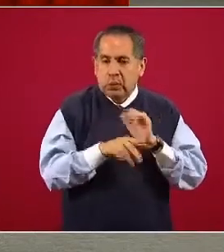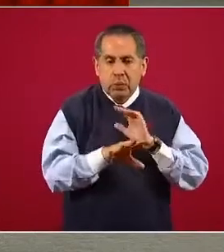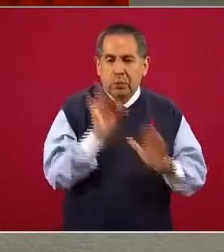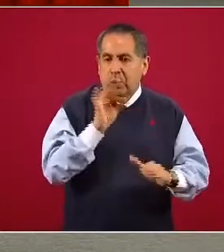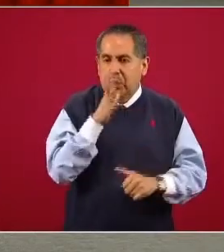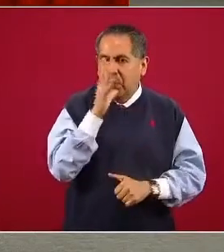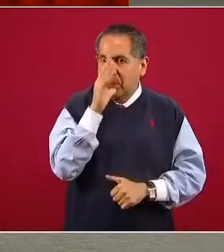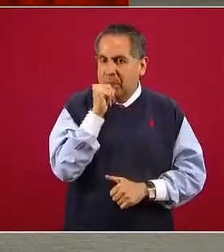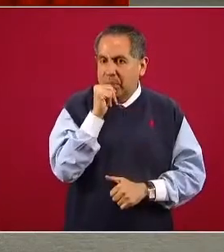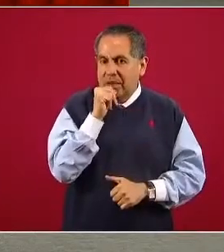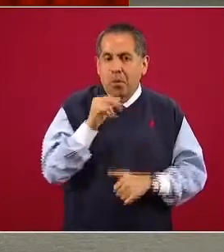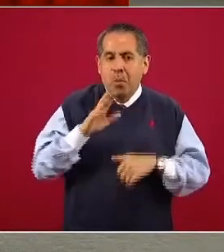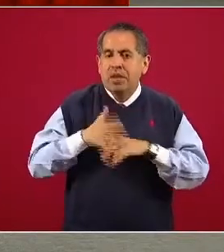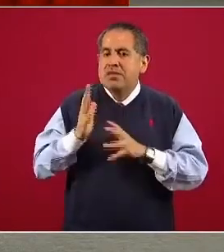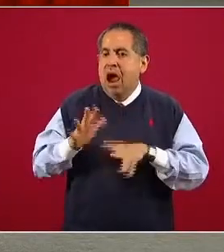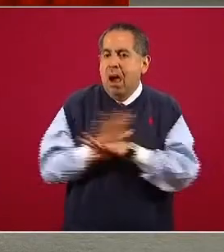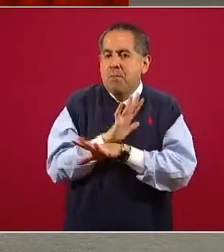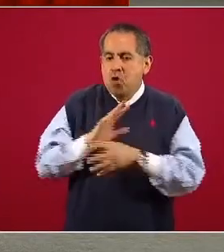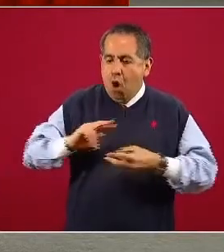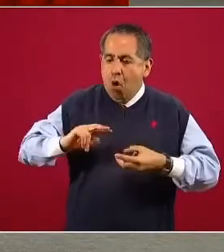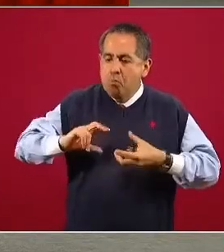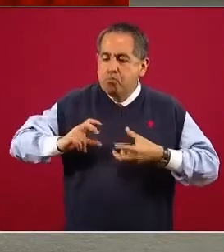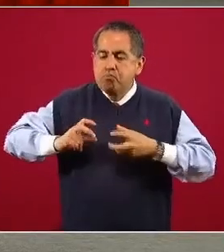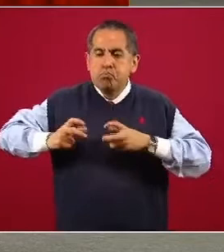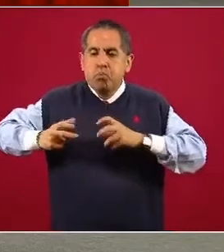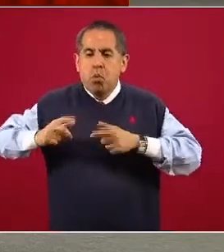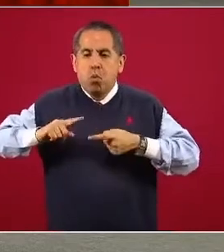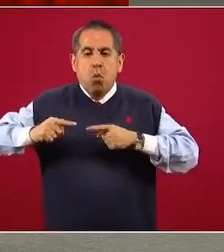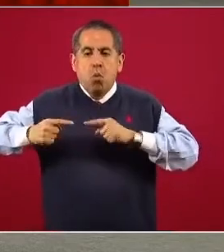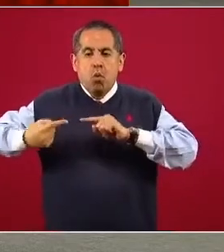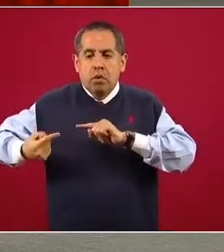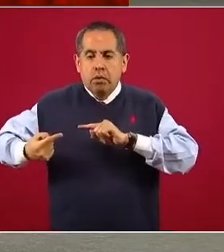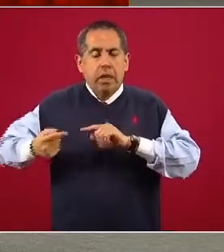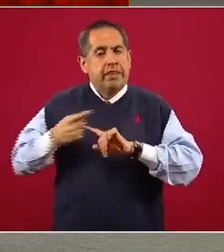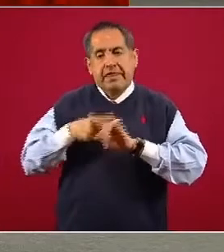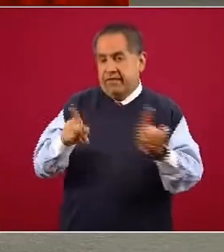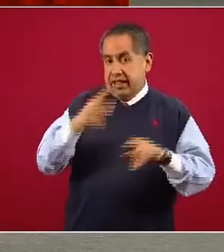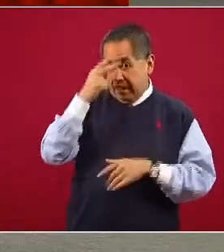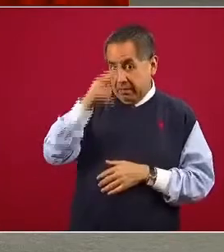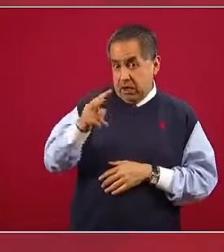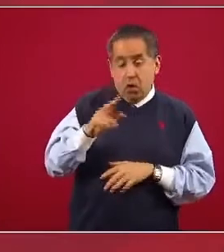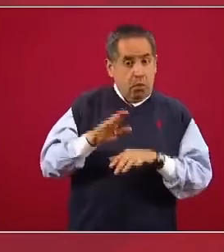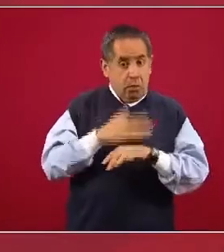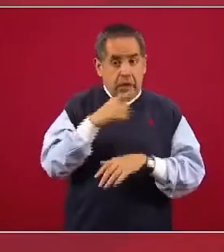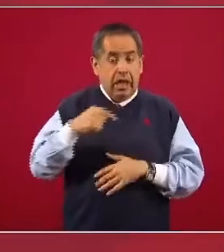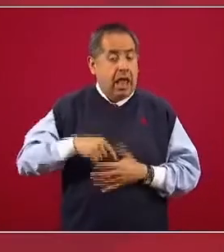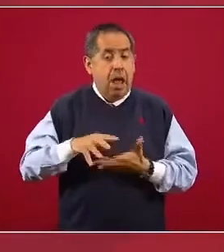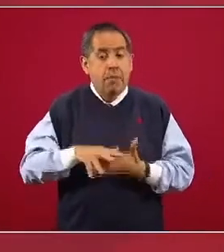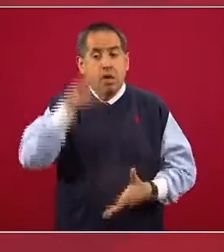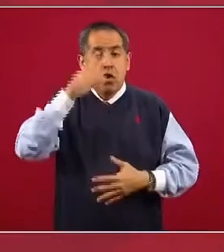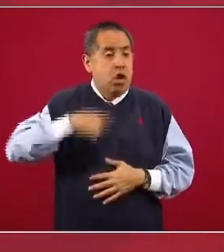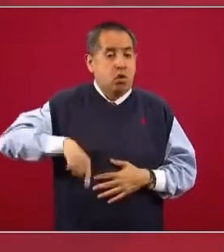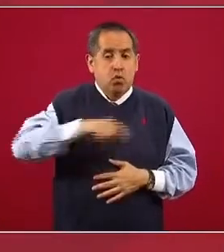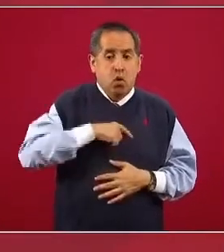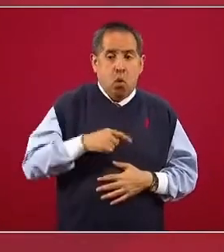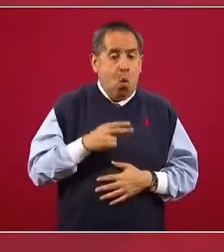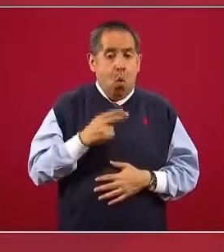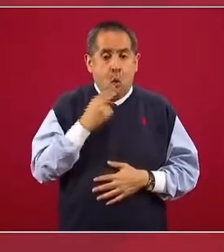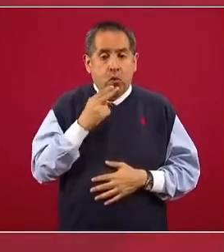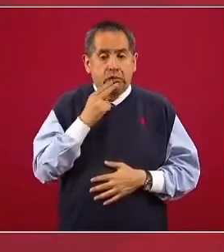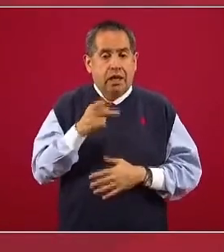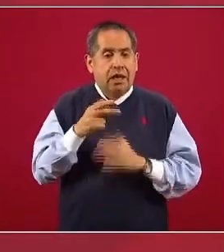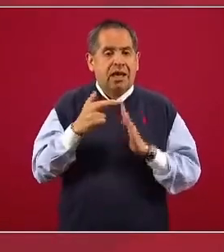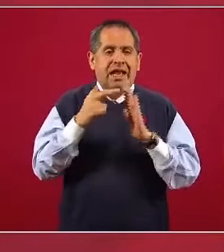E del virus. Por cierto, esto para México no tiene implicaciones porque nosotros mayormente no usamos ya el protocolo